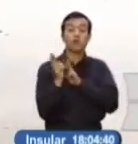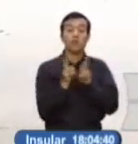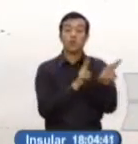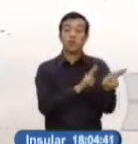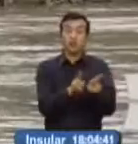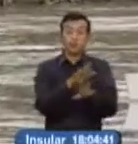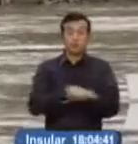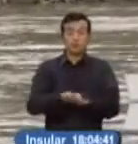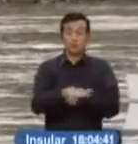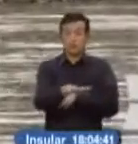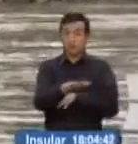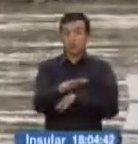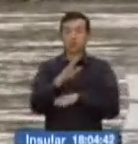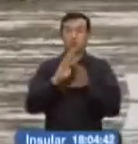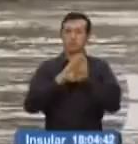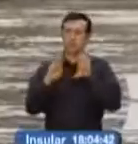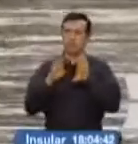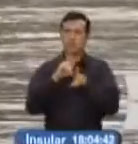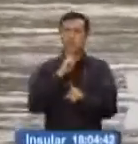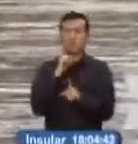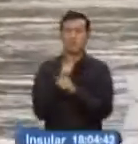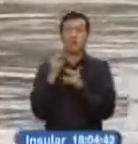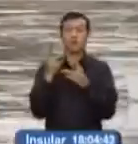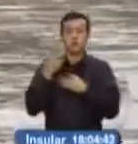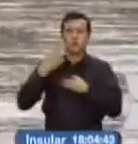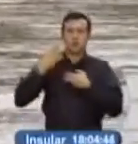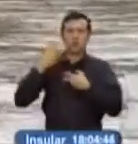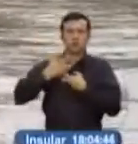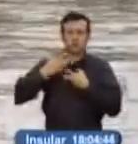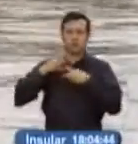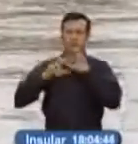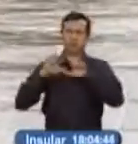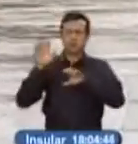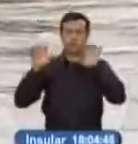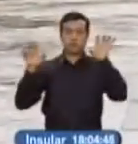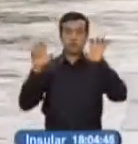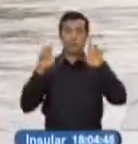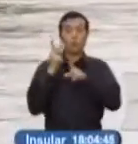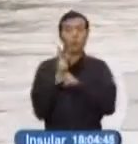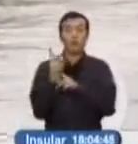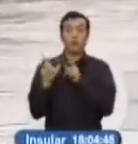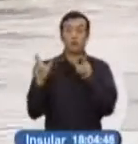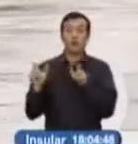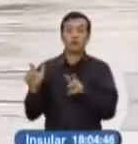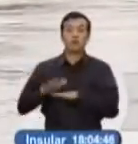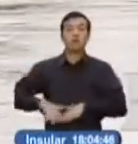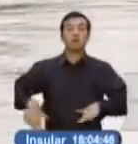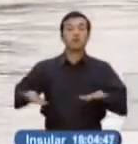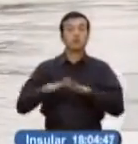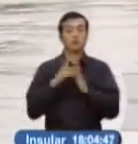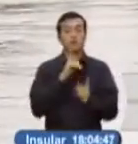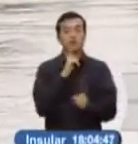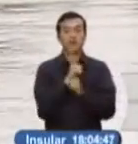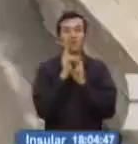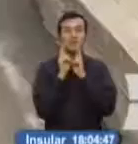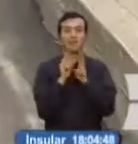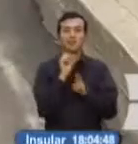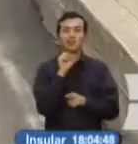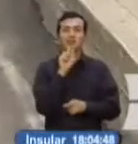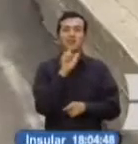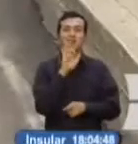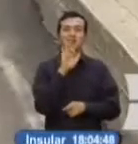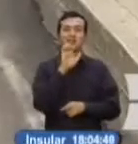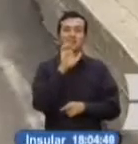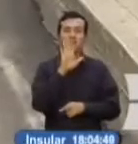cabecera cantonal. Muros de gaviones y enrocados protegen a la vulnerable población, rodeada también por el río Salitre y